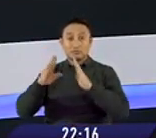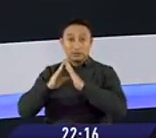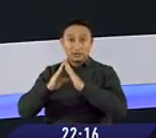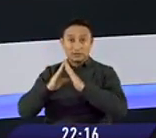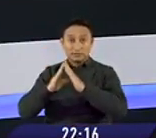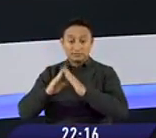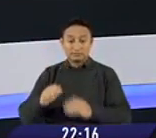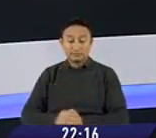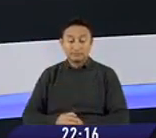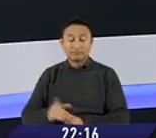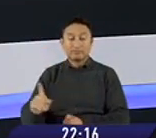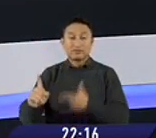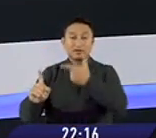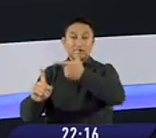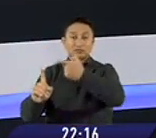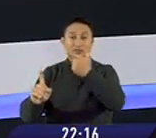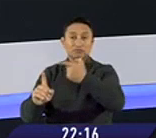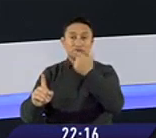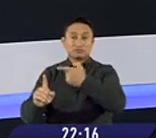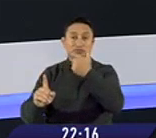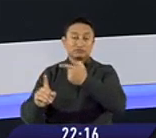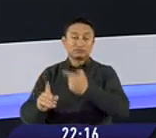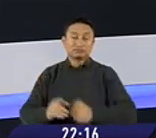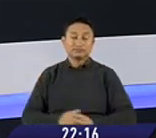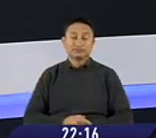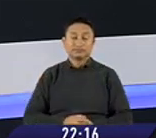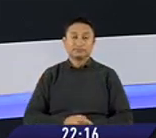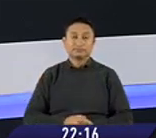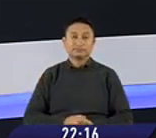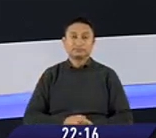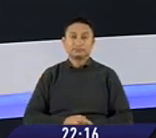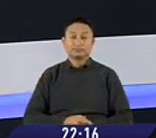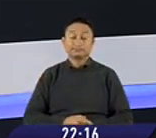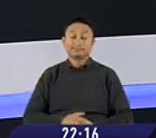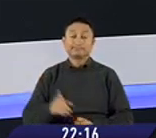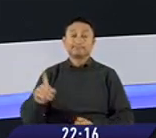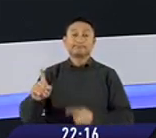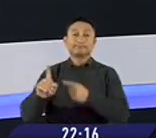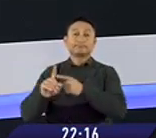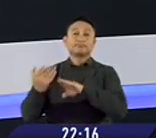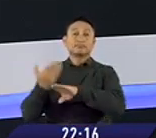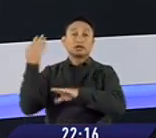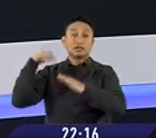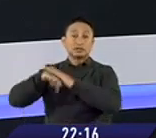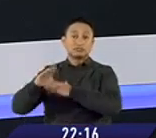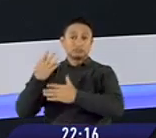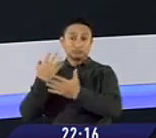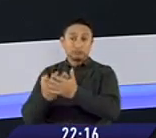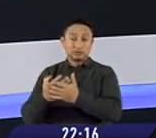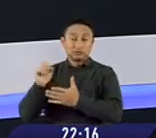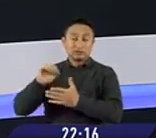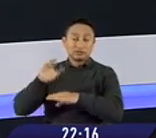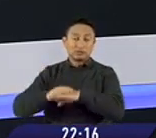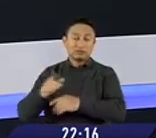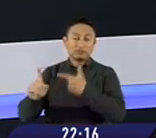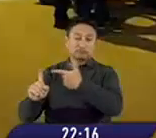vivienda y le dispararon en repetidas ocasiones. La víctima registraba un proceso por